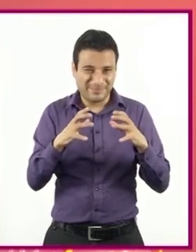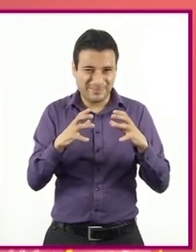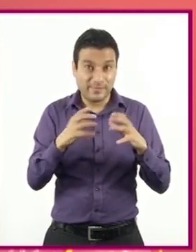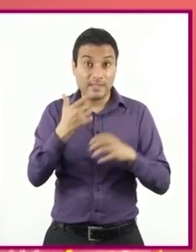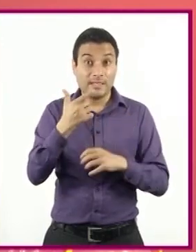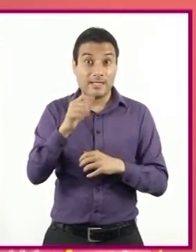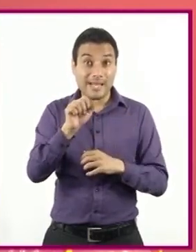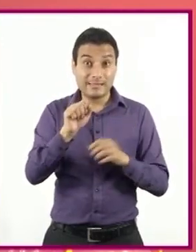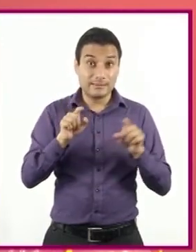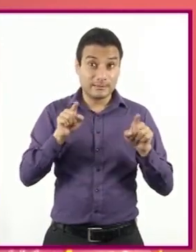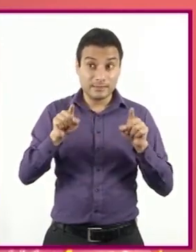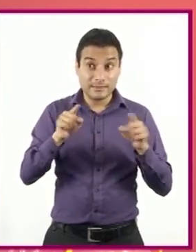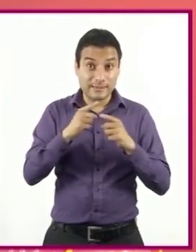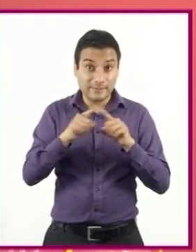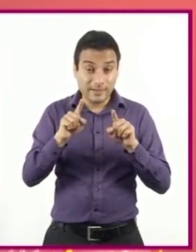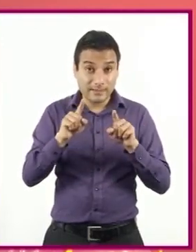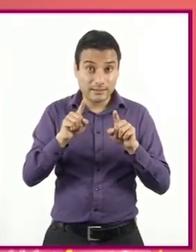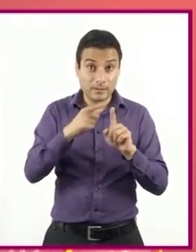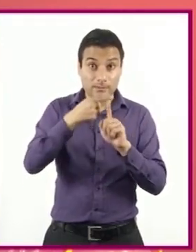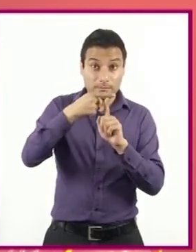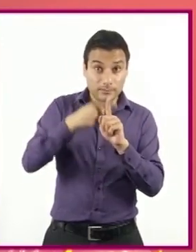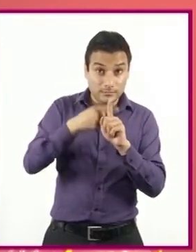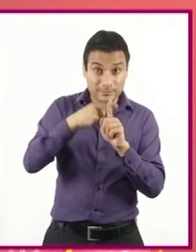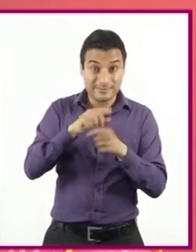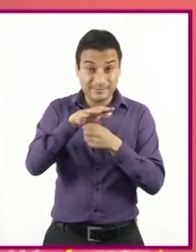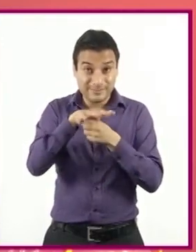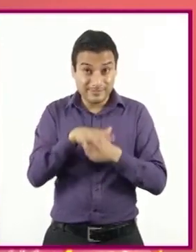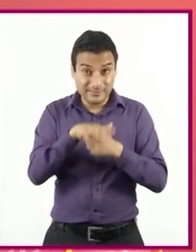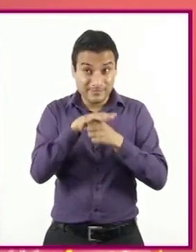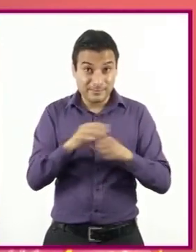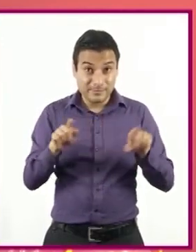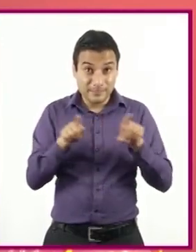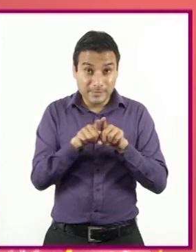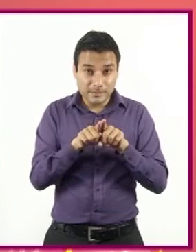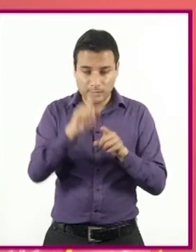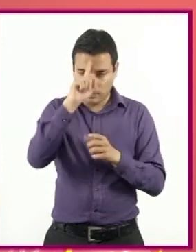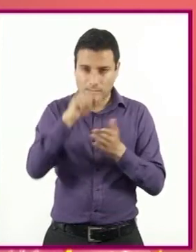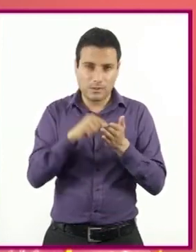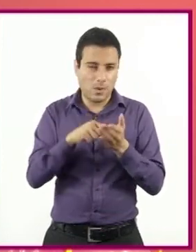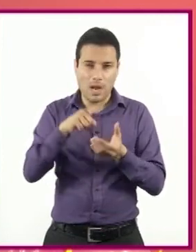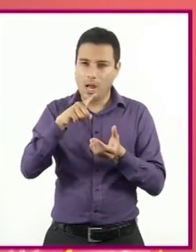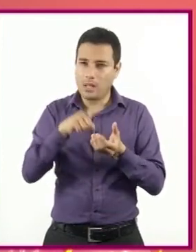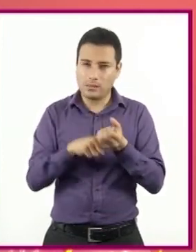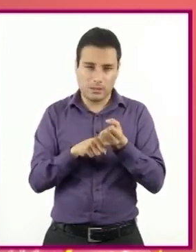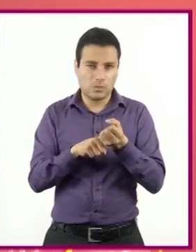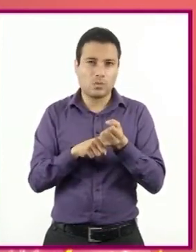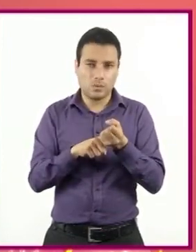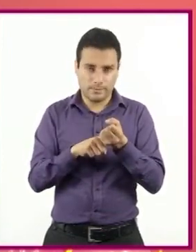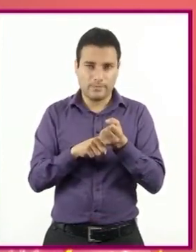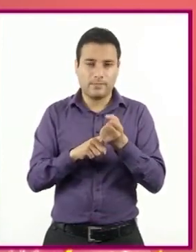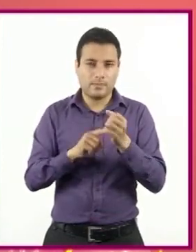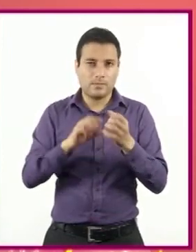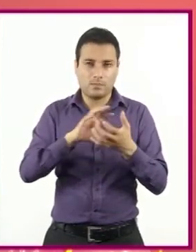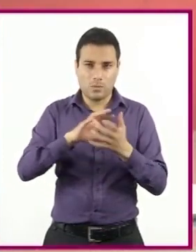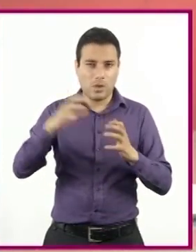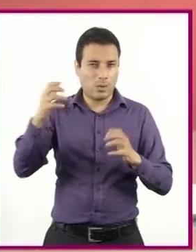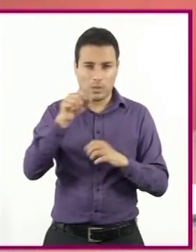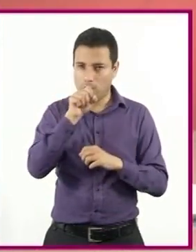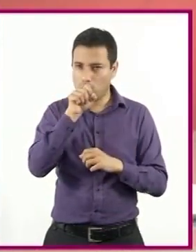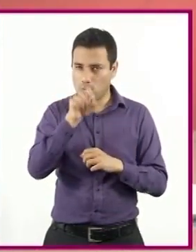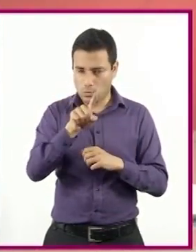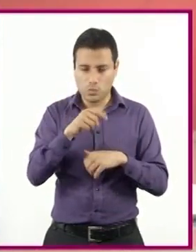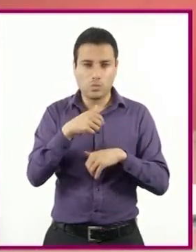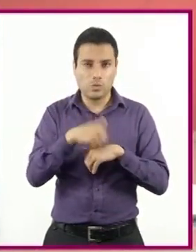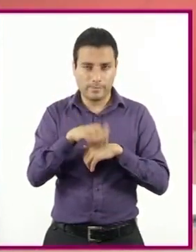sustancias gaseosas, medidos en las mismas condiciones de presión y temperatura, contienen el mismo número de moléculas.